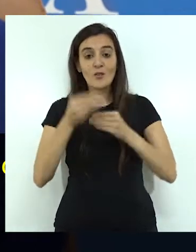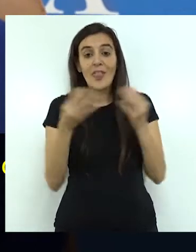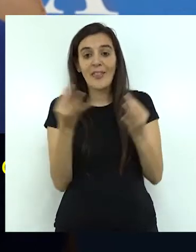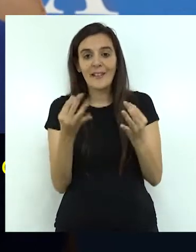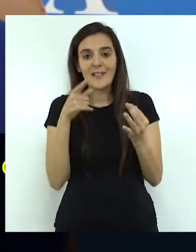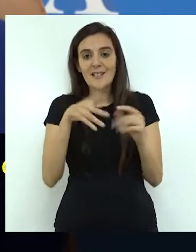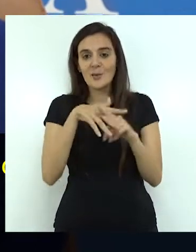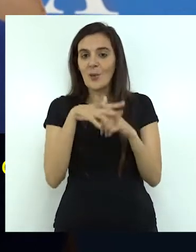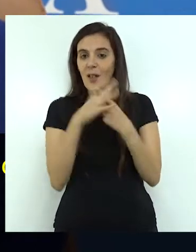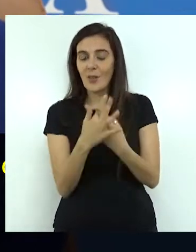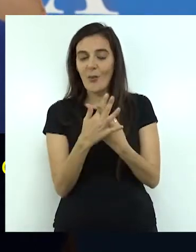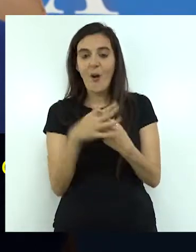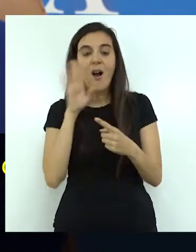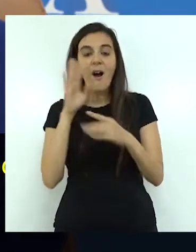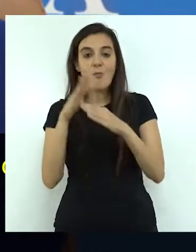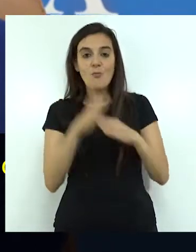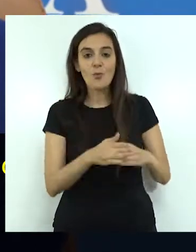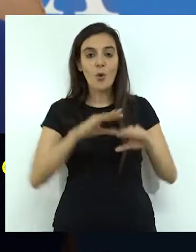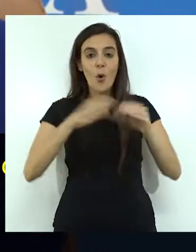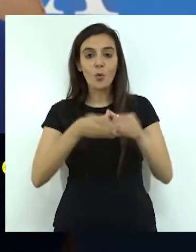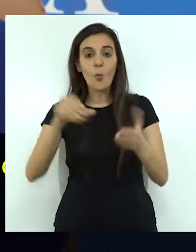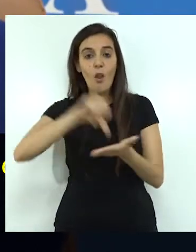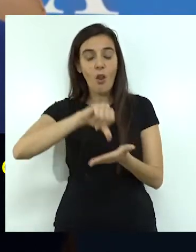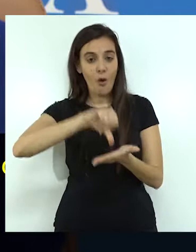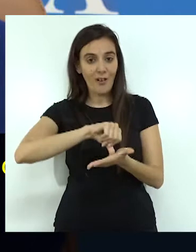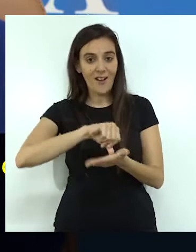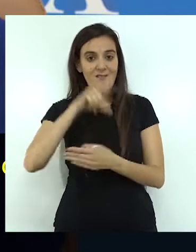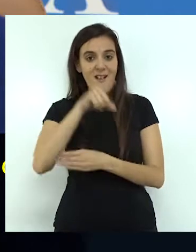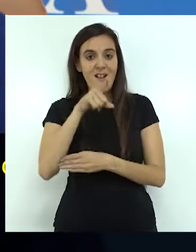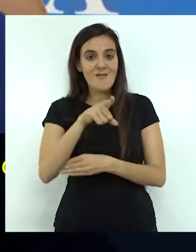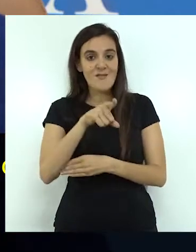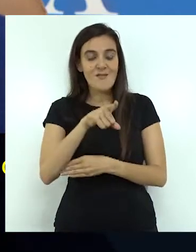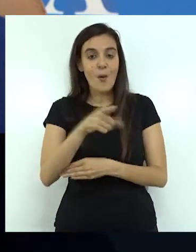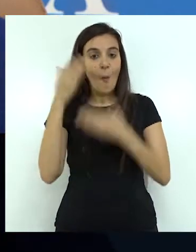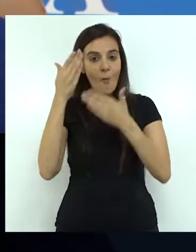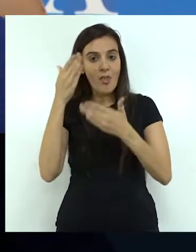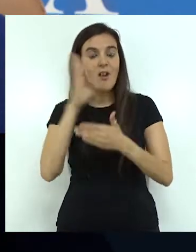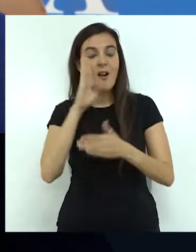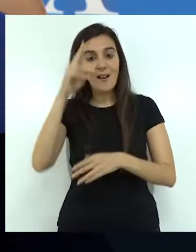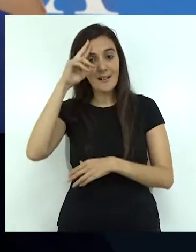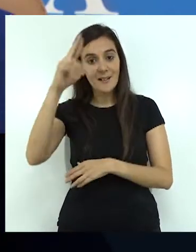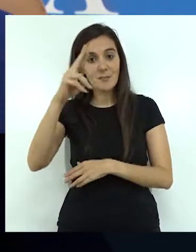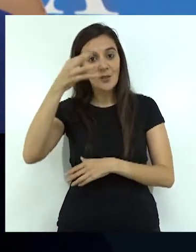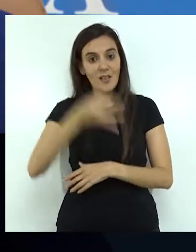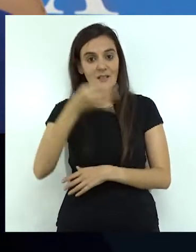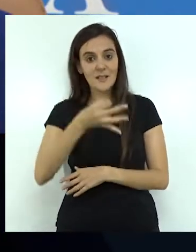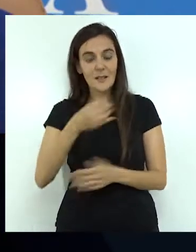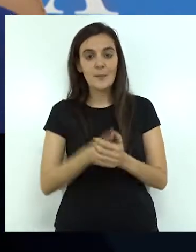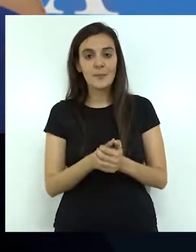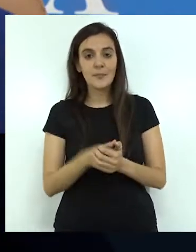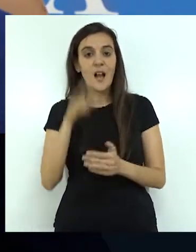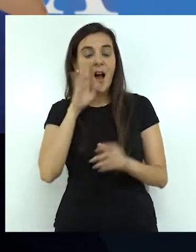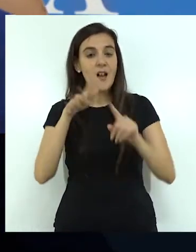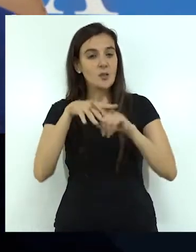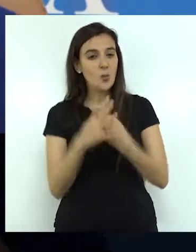resto del cuerpo de policía local me sigue mereciendo todo el respeto pero esto es algo como